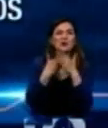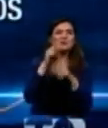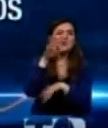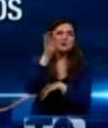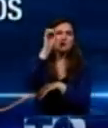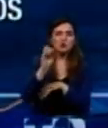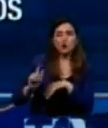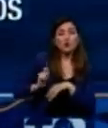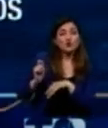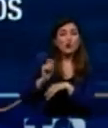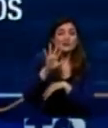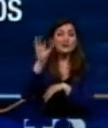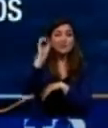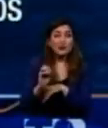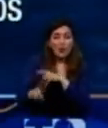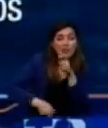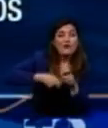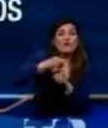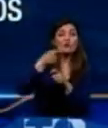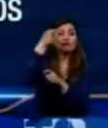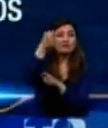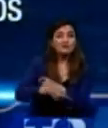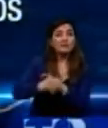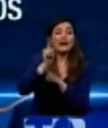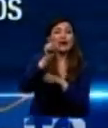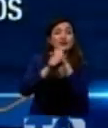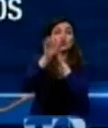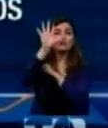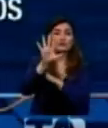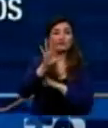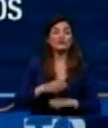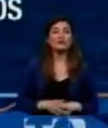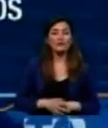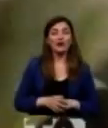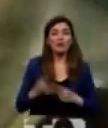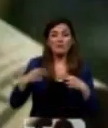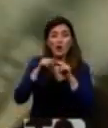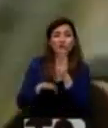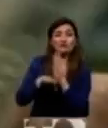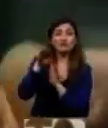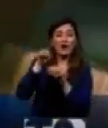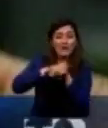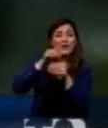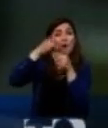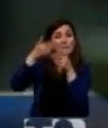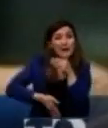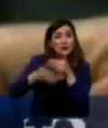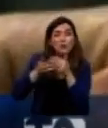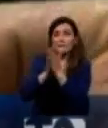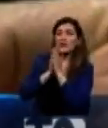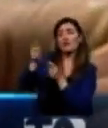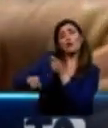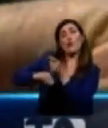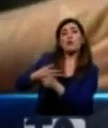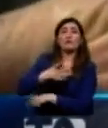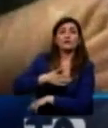salario básico unificado podrán ser devueltos durante los próximos 5 años. Para los montos mayores, el plazo para solicitar la devolución de